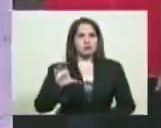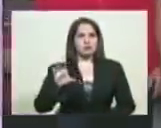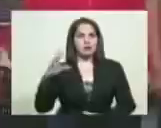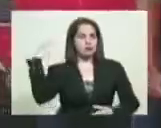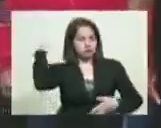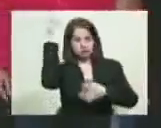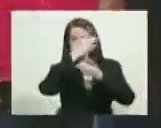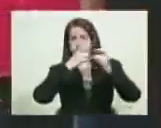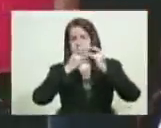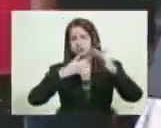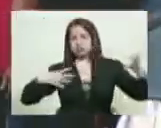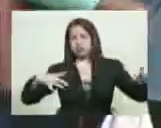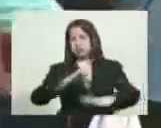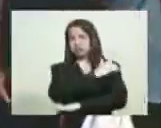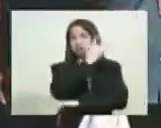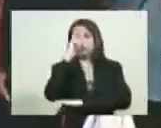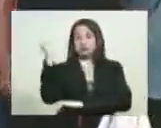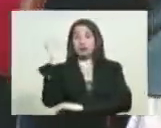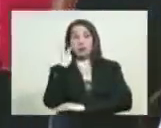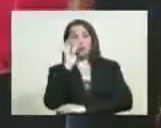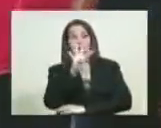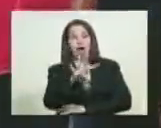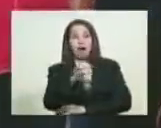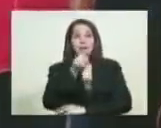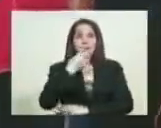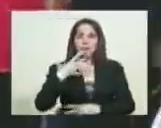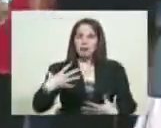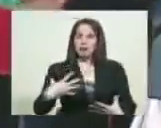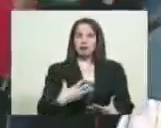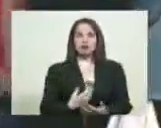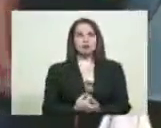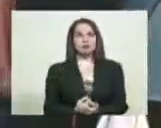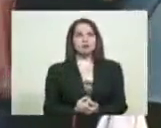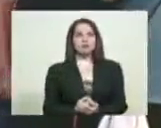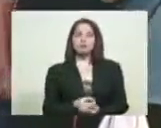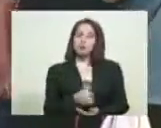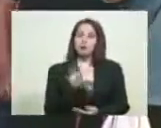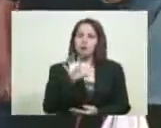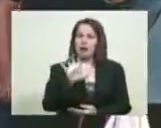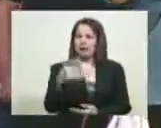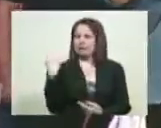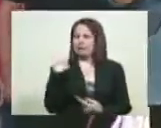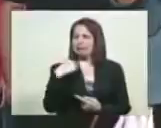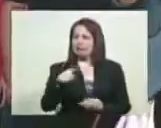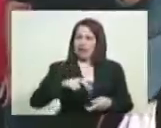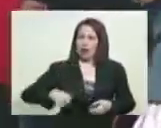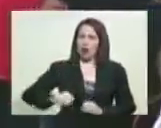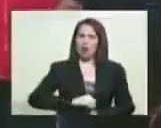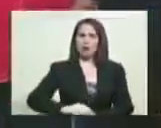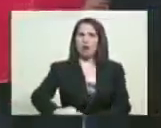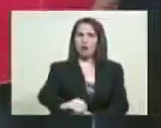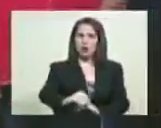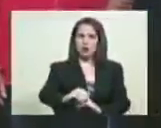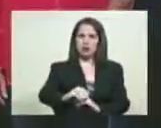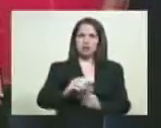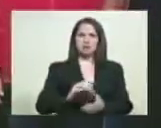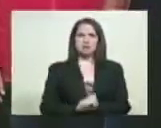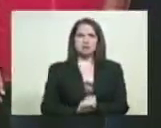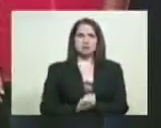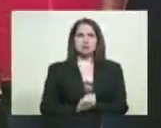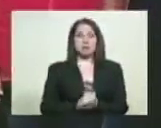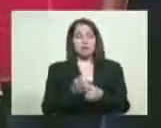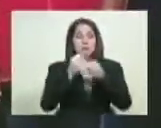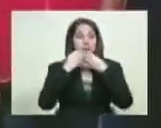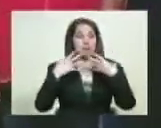amazónico, hermosamente amazónico. Somos un país que tiene la Orinoquia, la hermosura